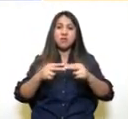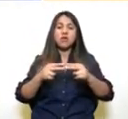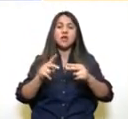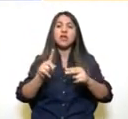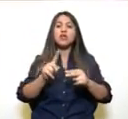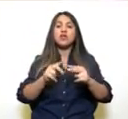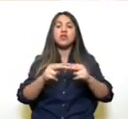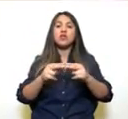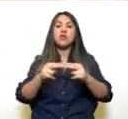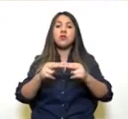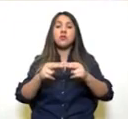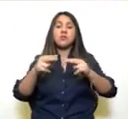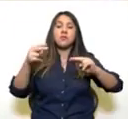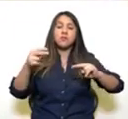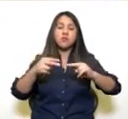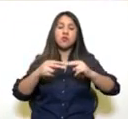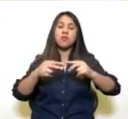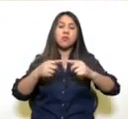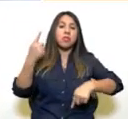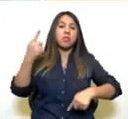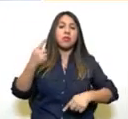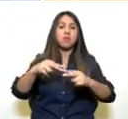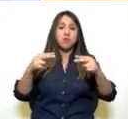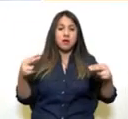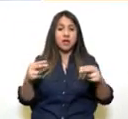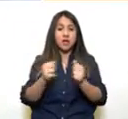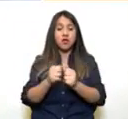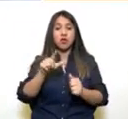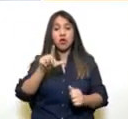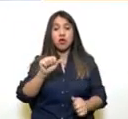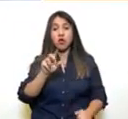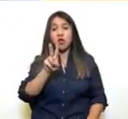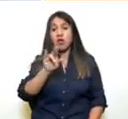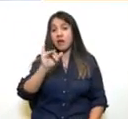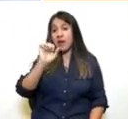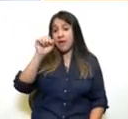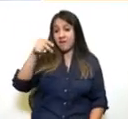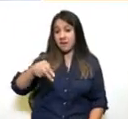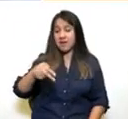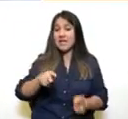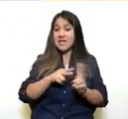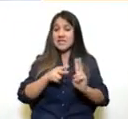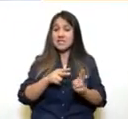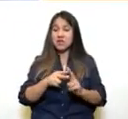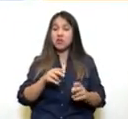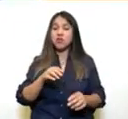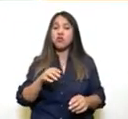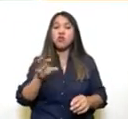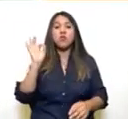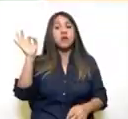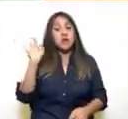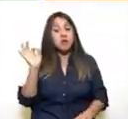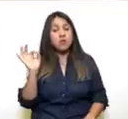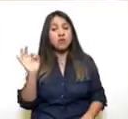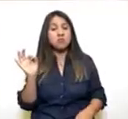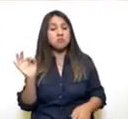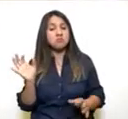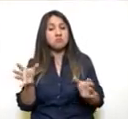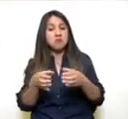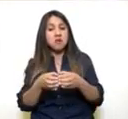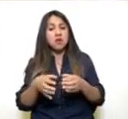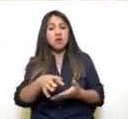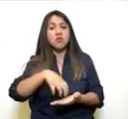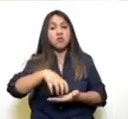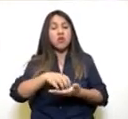y tengo entendido que con joaquín lavín hicieron un cabildo o una suerte pequeño cabildo en la